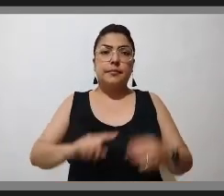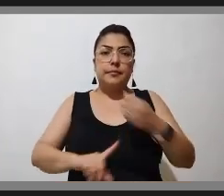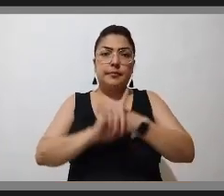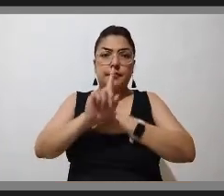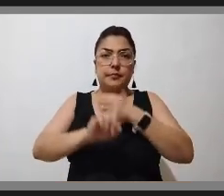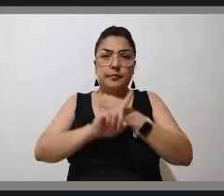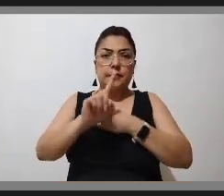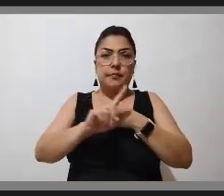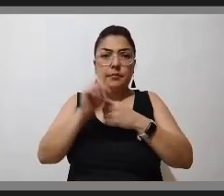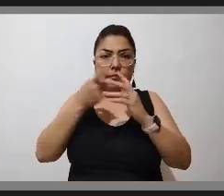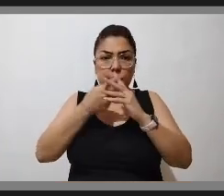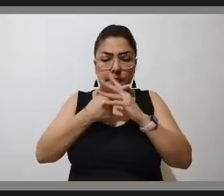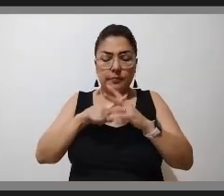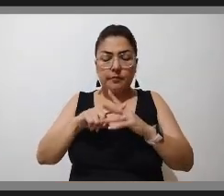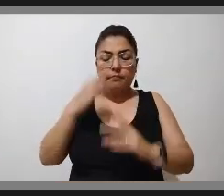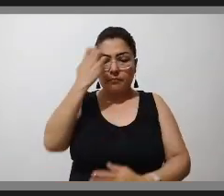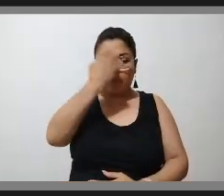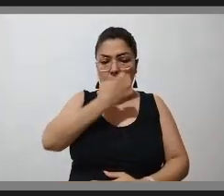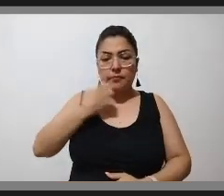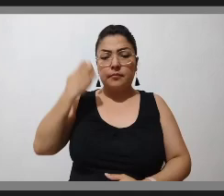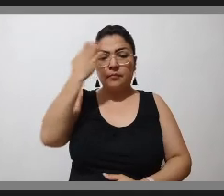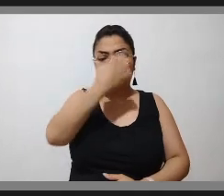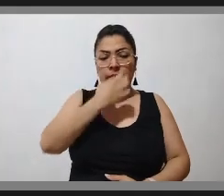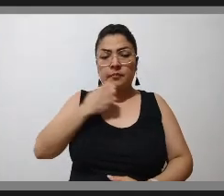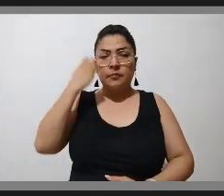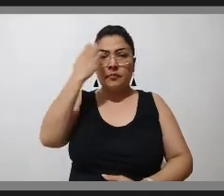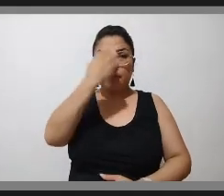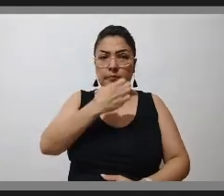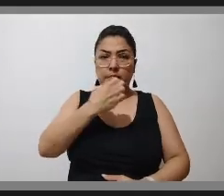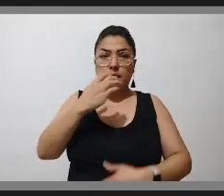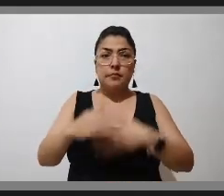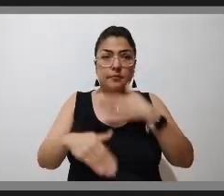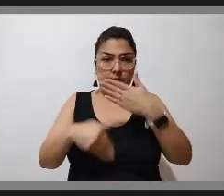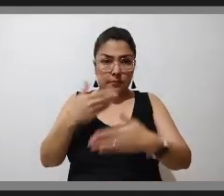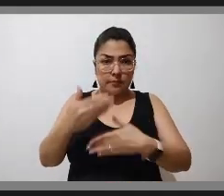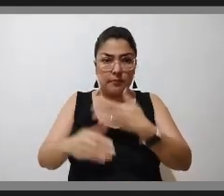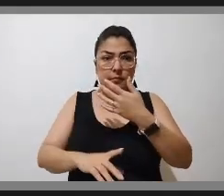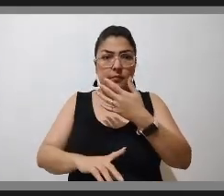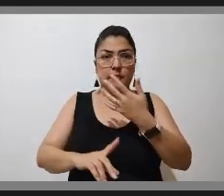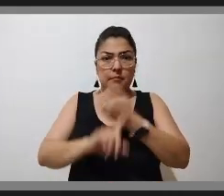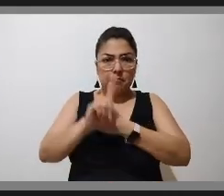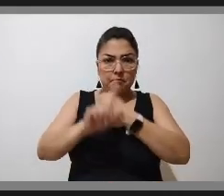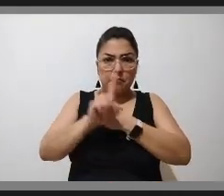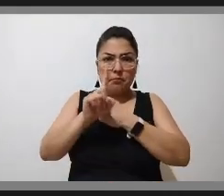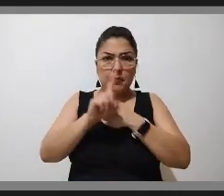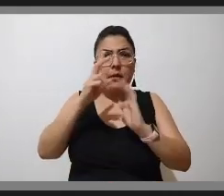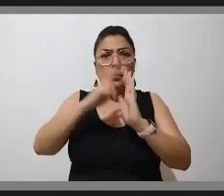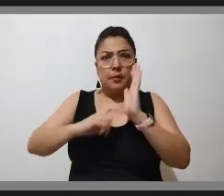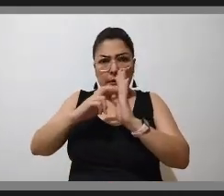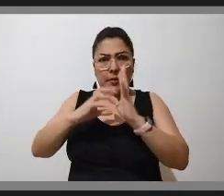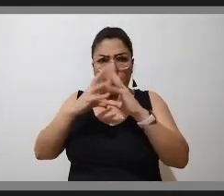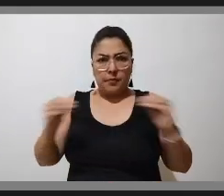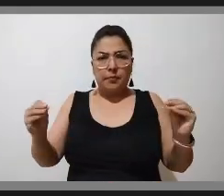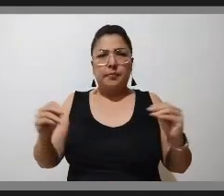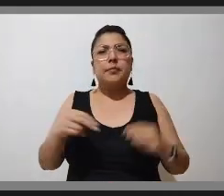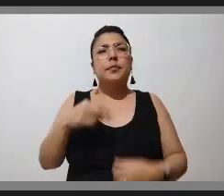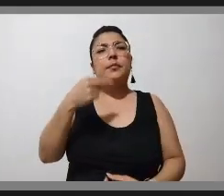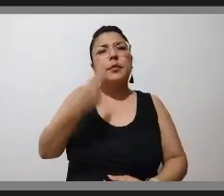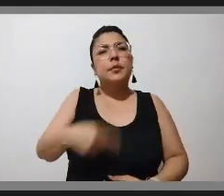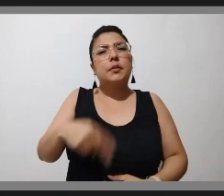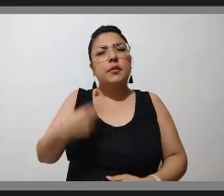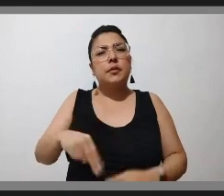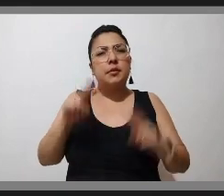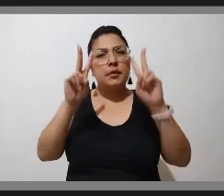problema y con ello poder diseñar estrategias para combatirlo. Estos techos